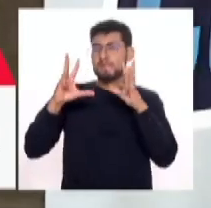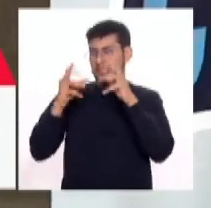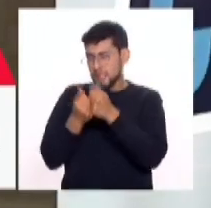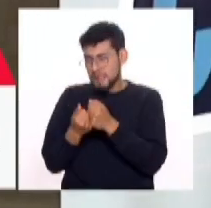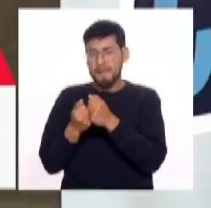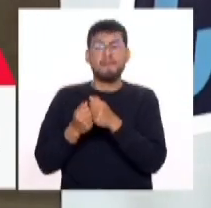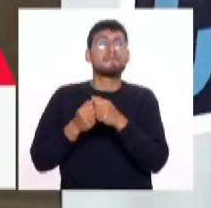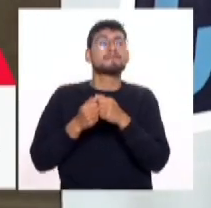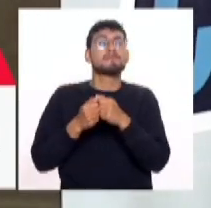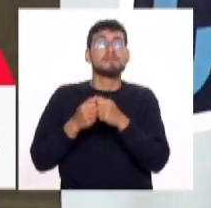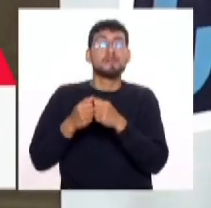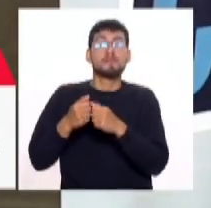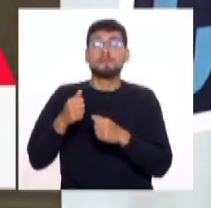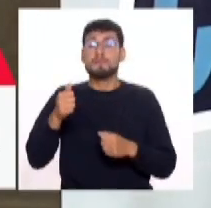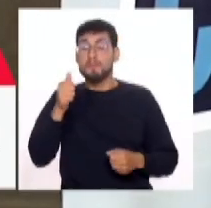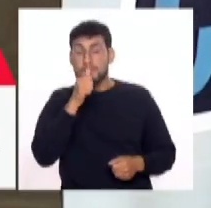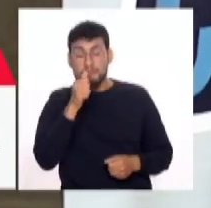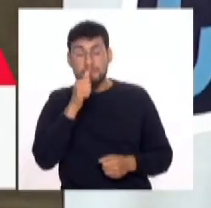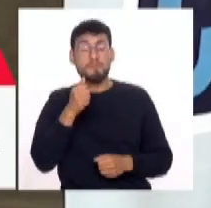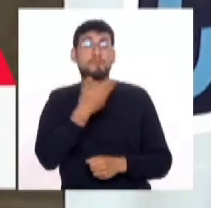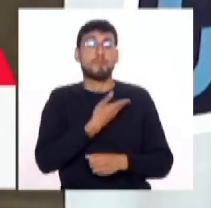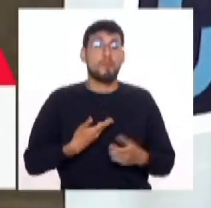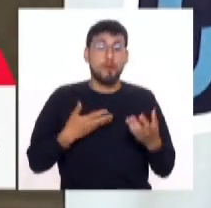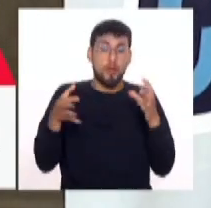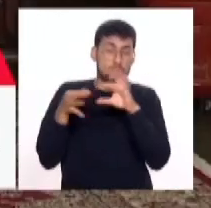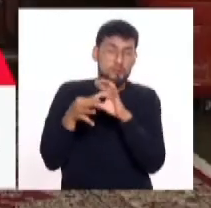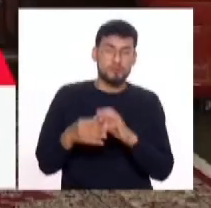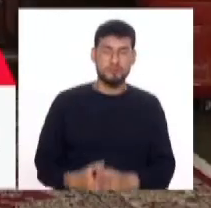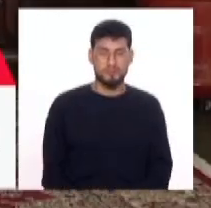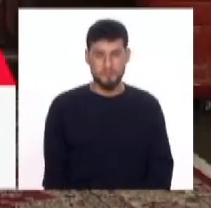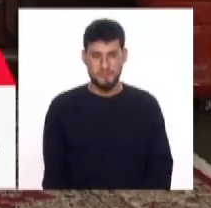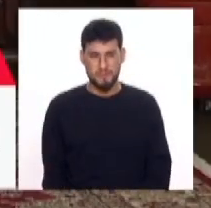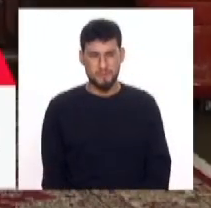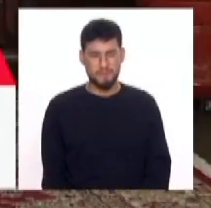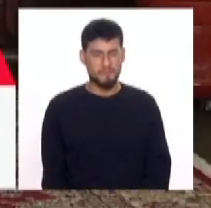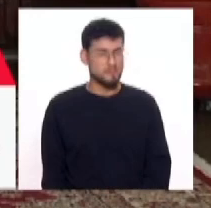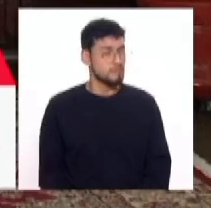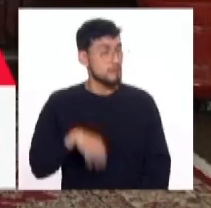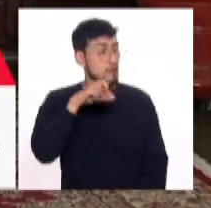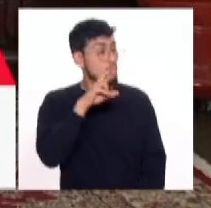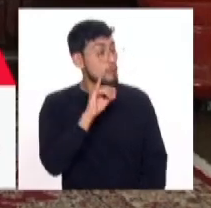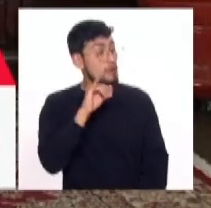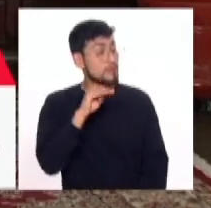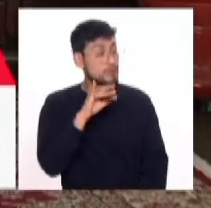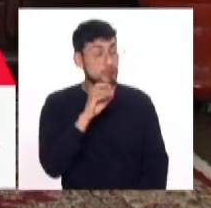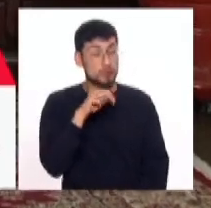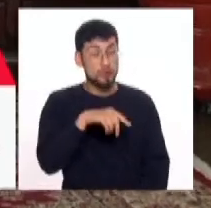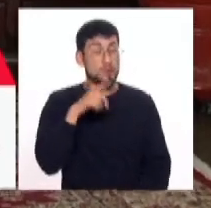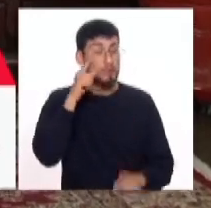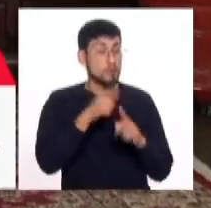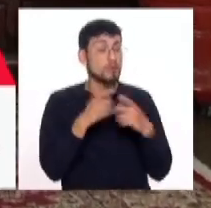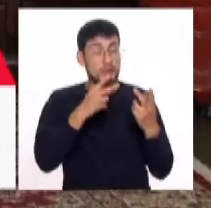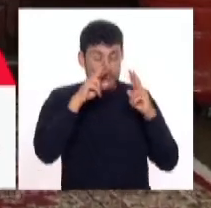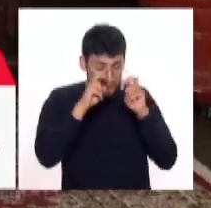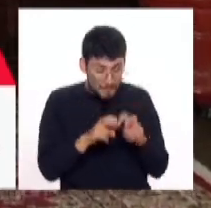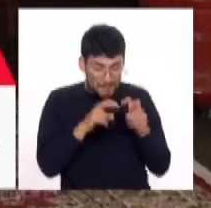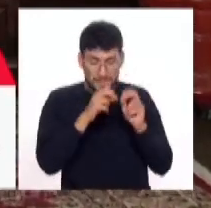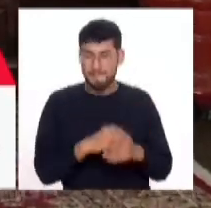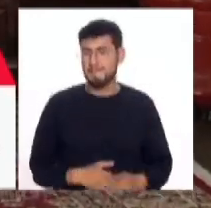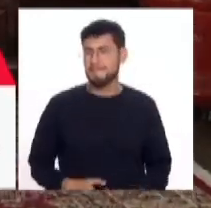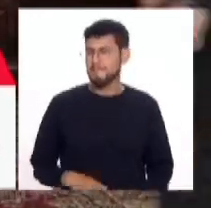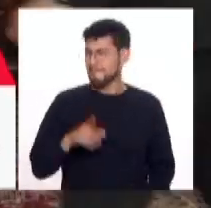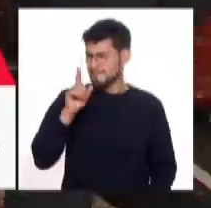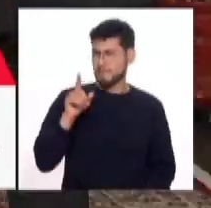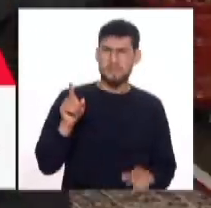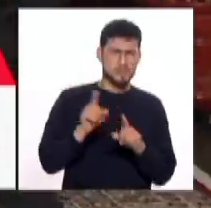asociaciones público-privadas. Proinversión tiene como objeto realizar la elaboración de los estudios técnicos. Además,